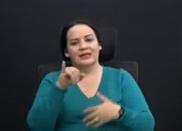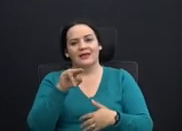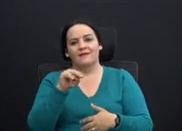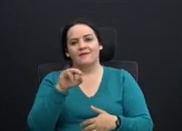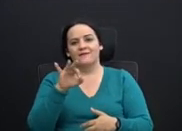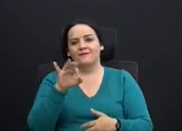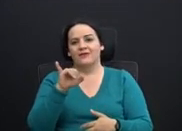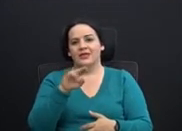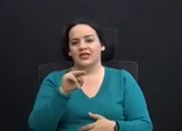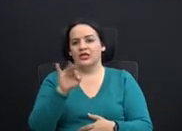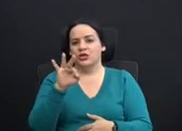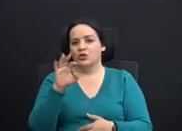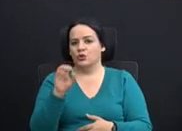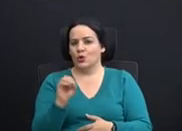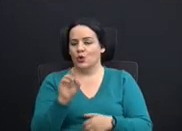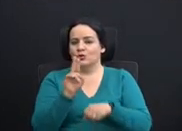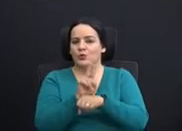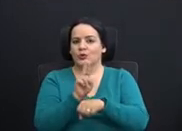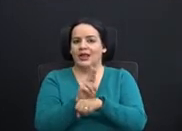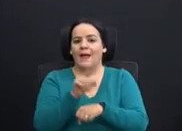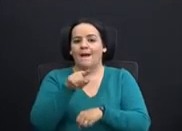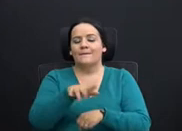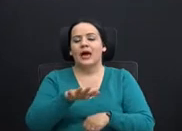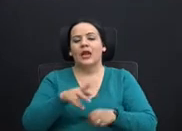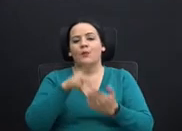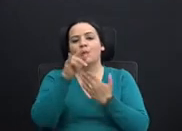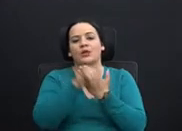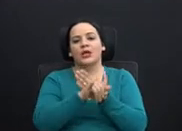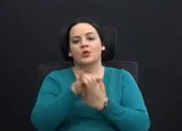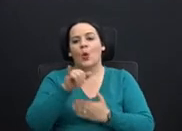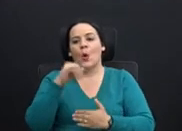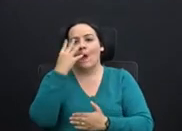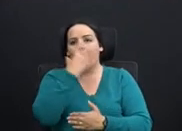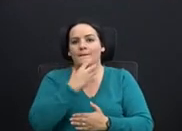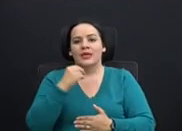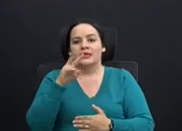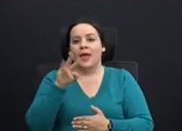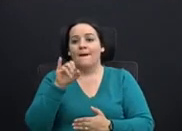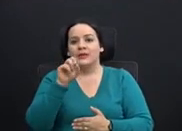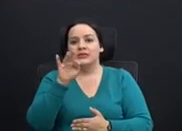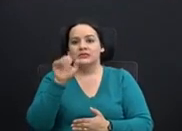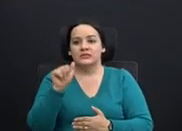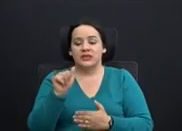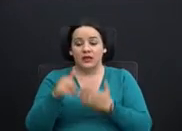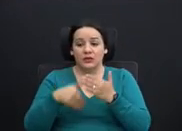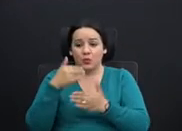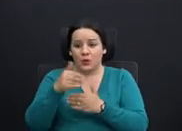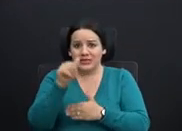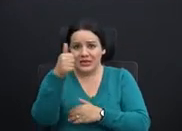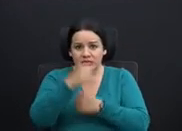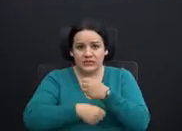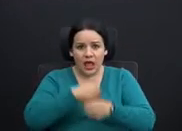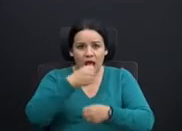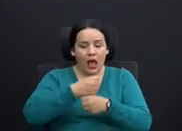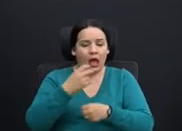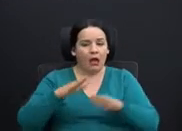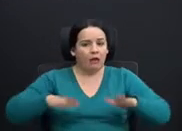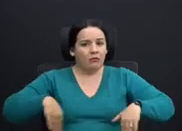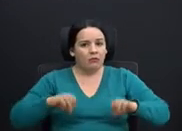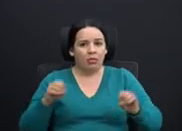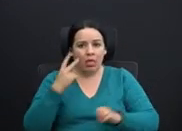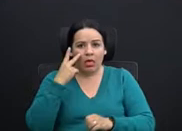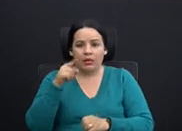que se utilizaron para el proyecto de la mina Bellavista, y hoy, 10 años después, no los vemos esos beneficios. Y si verdaderamente hay